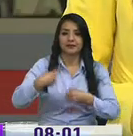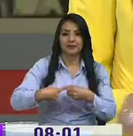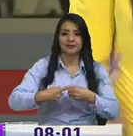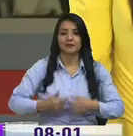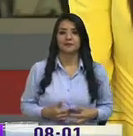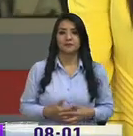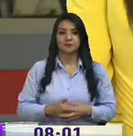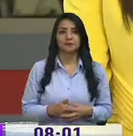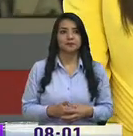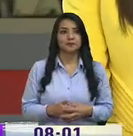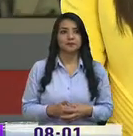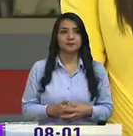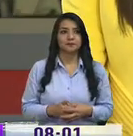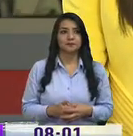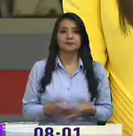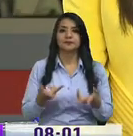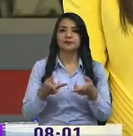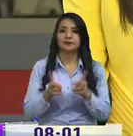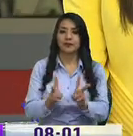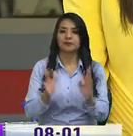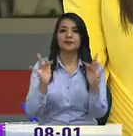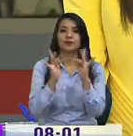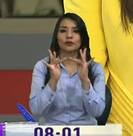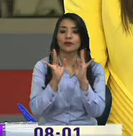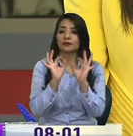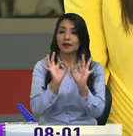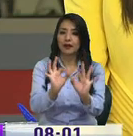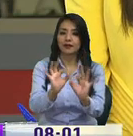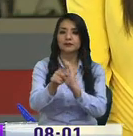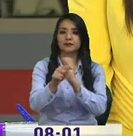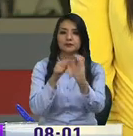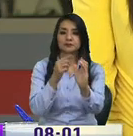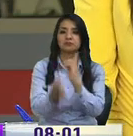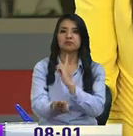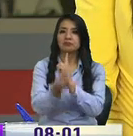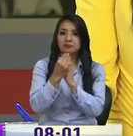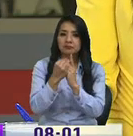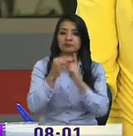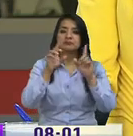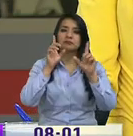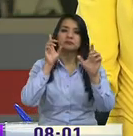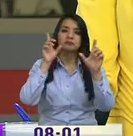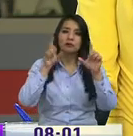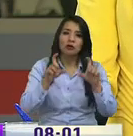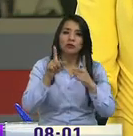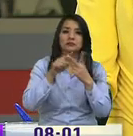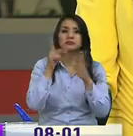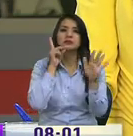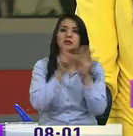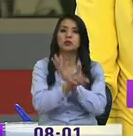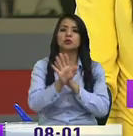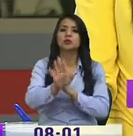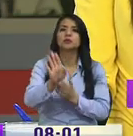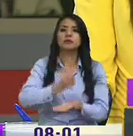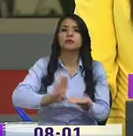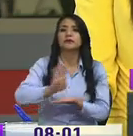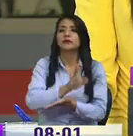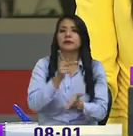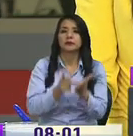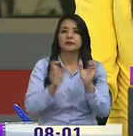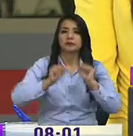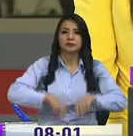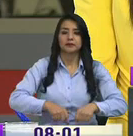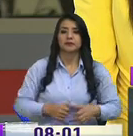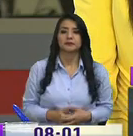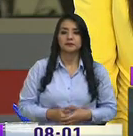capital. Estamos con todas nuestras redes sociales abiertas para que usted nos pueda escribir, nos mande sus fotografías, sus denuncias de lo que pasa ahí en su barrio. Y por supuesto